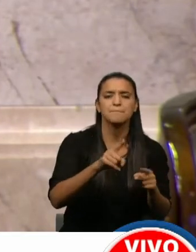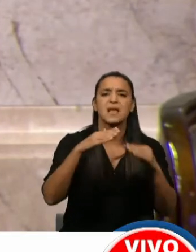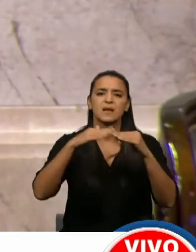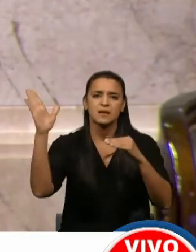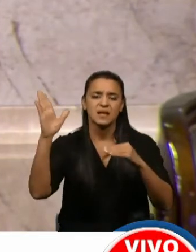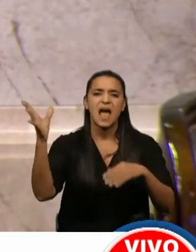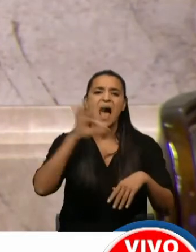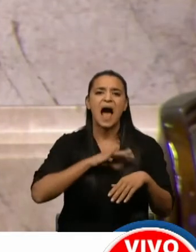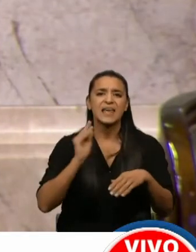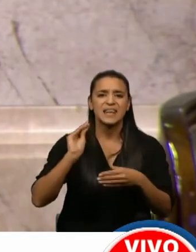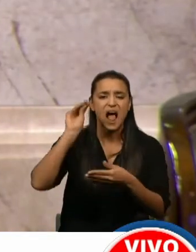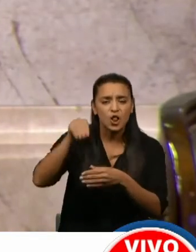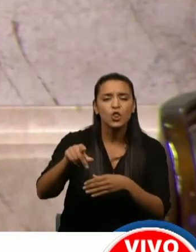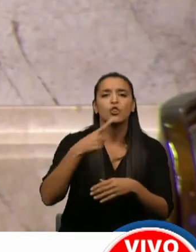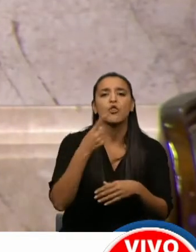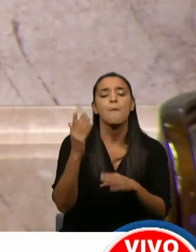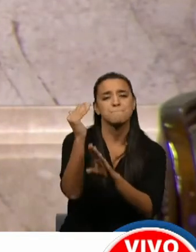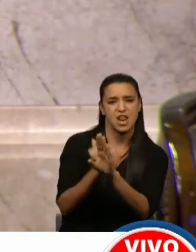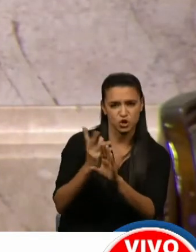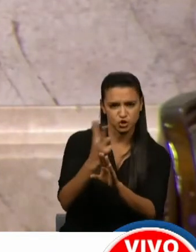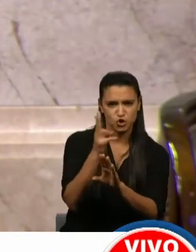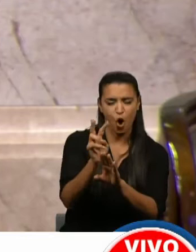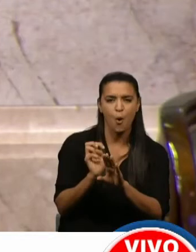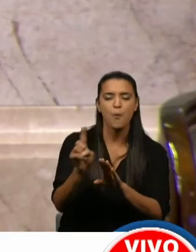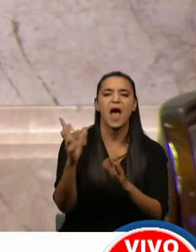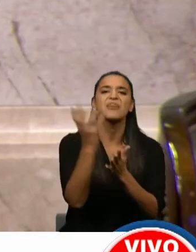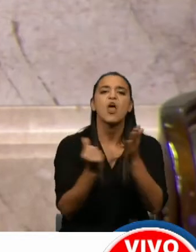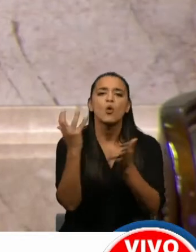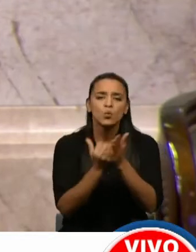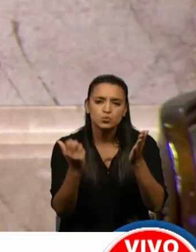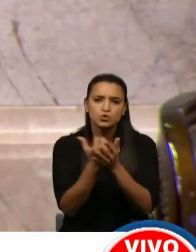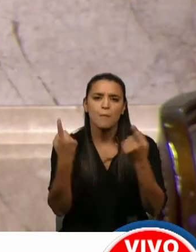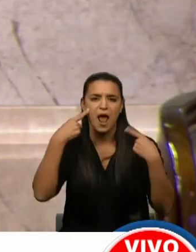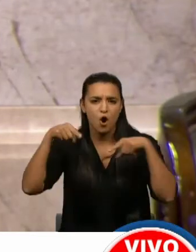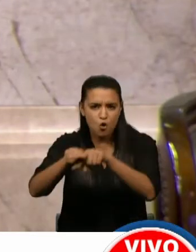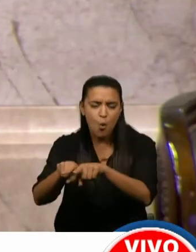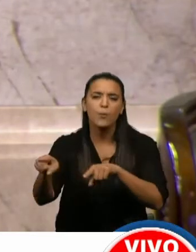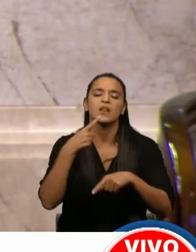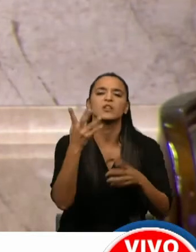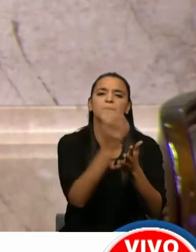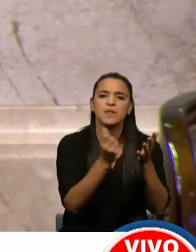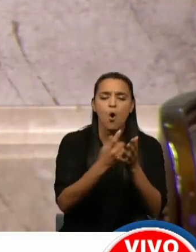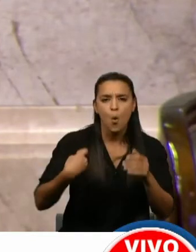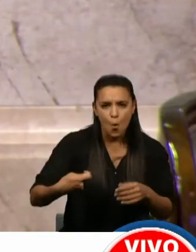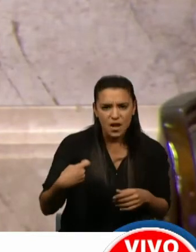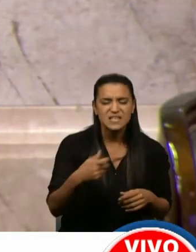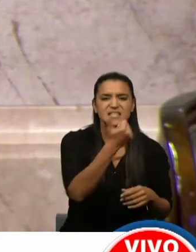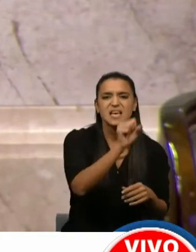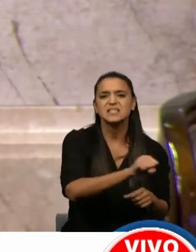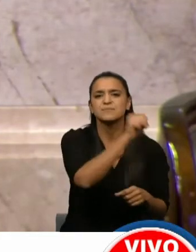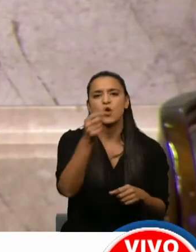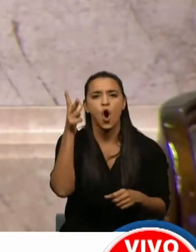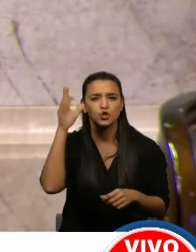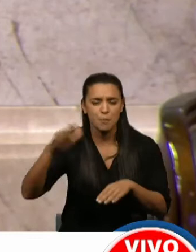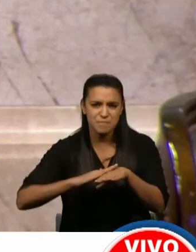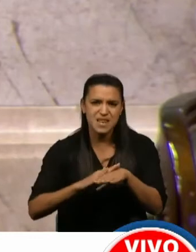exención de aguinaldos para quienes cobren menos de esto, deducciones para concubinos, las deducciones para las jubilaciones pasarán de 6 a 8 salarios